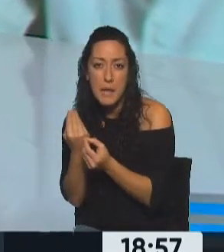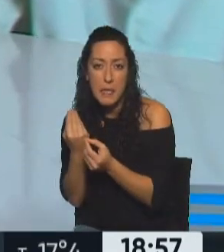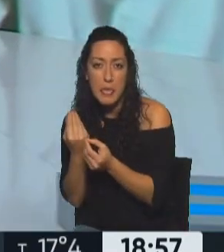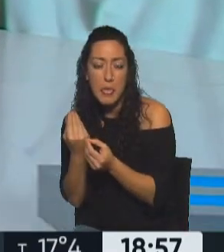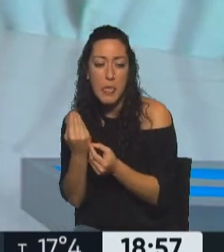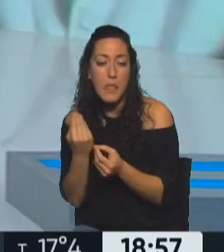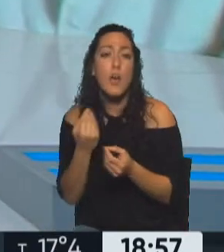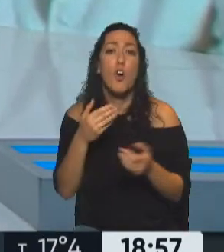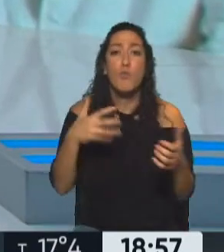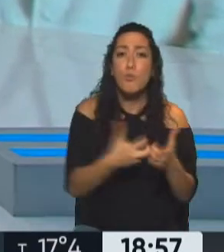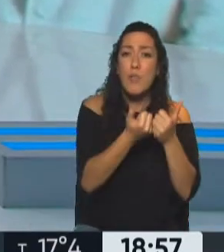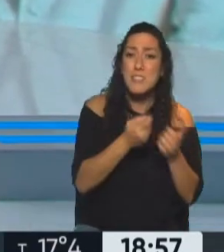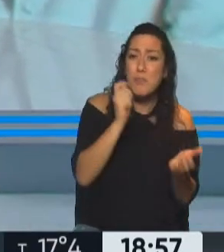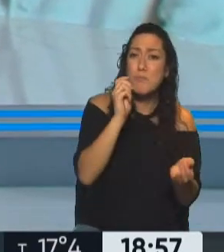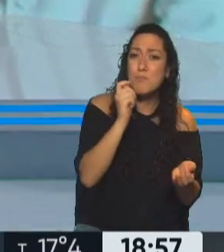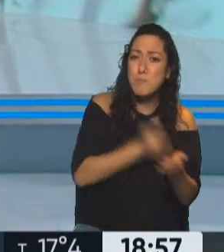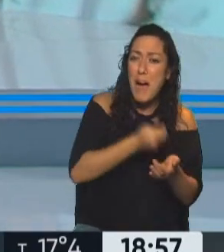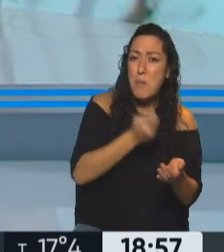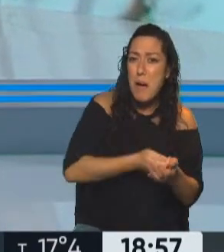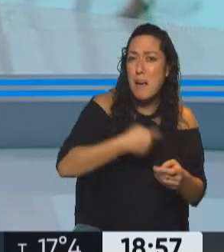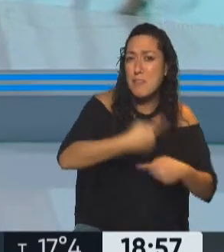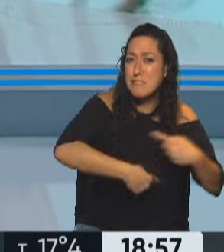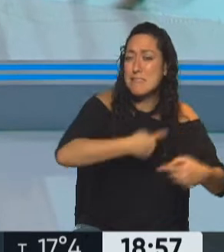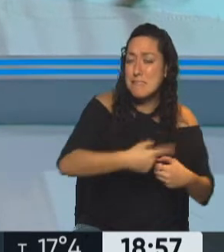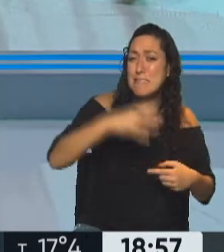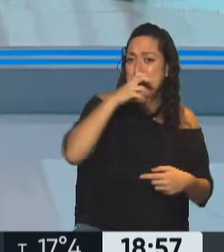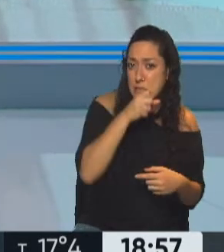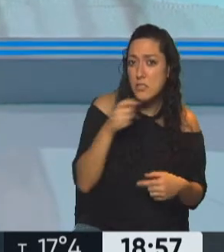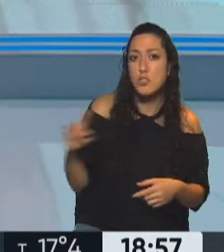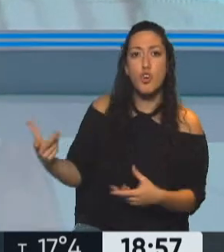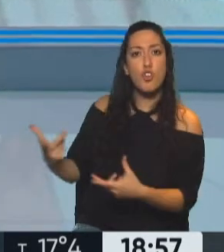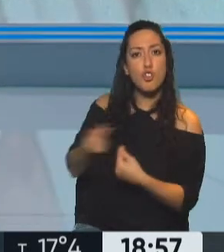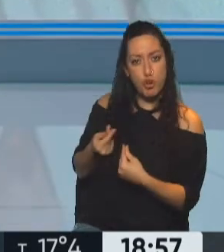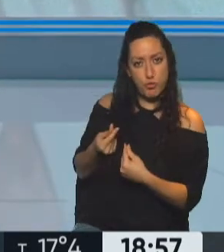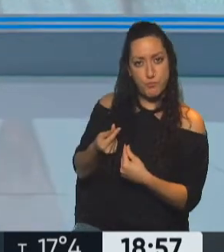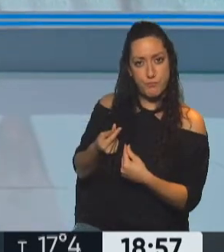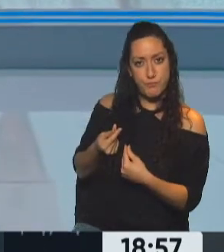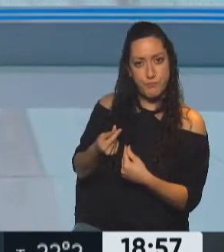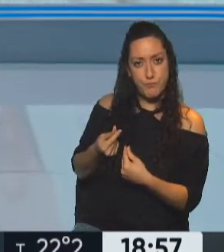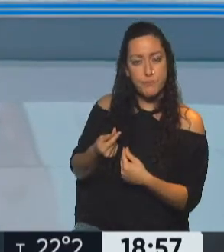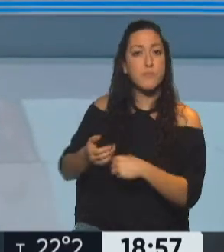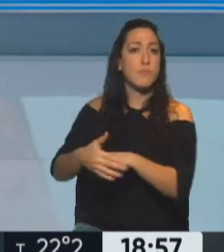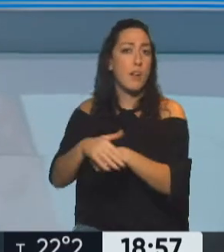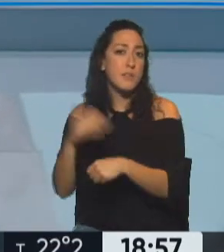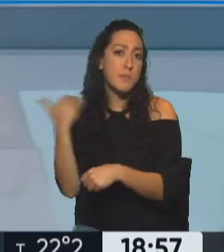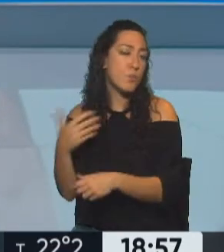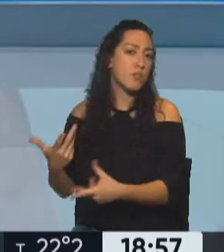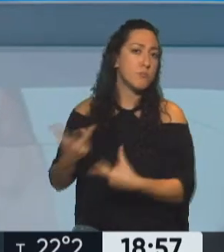esa fundación que hacía agua por todos lados se la negaron se la negaron y